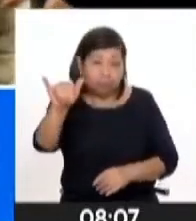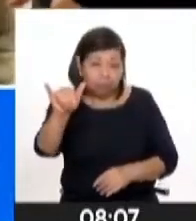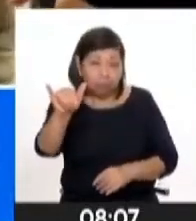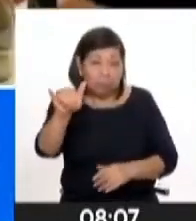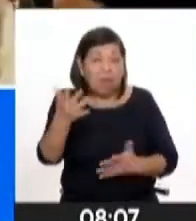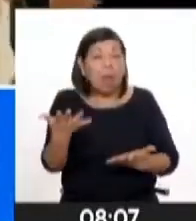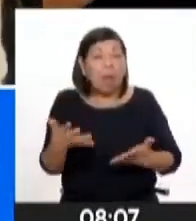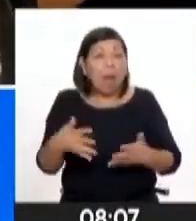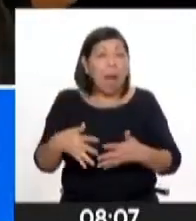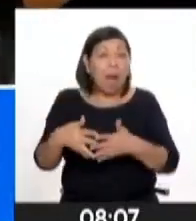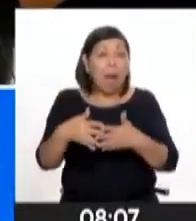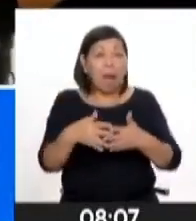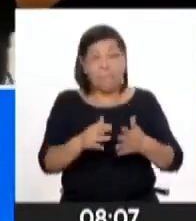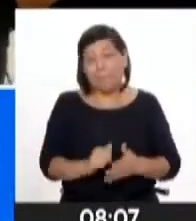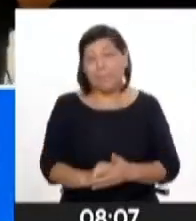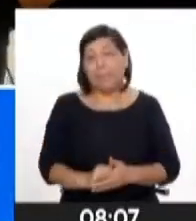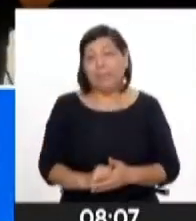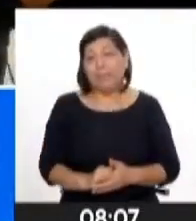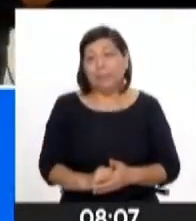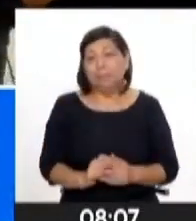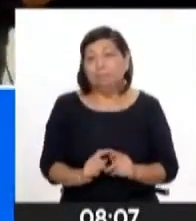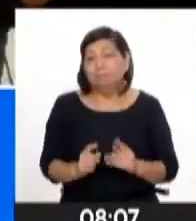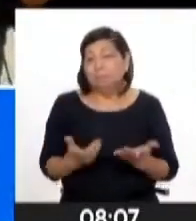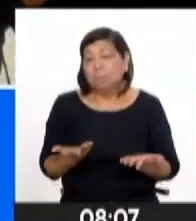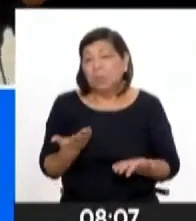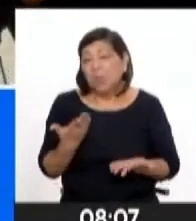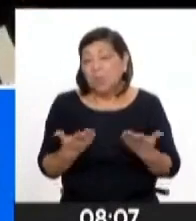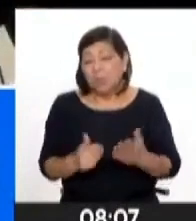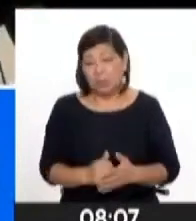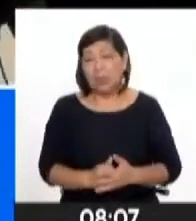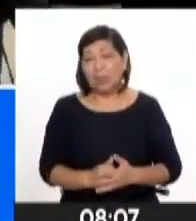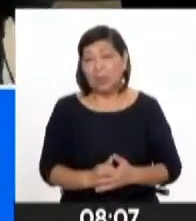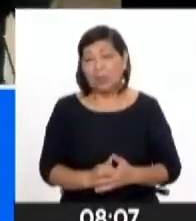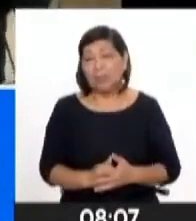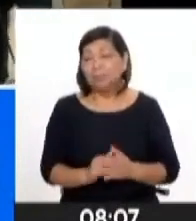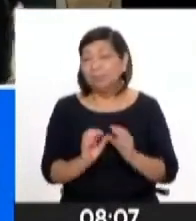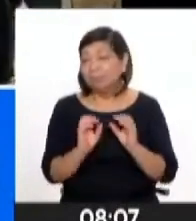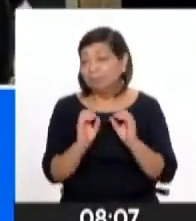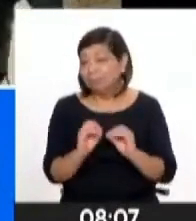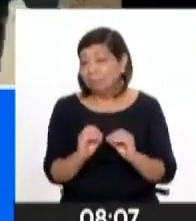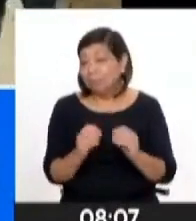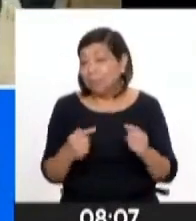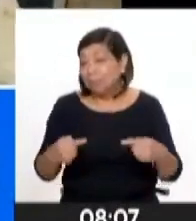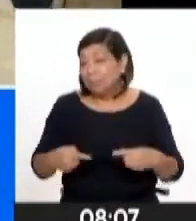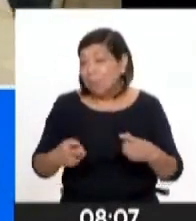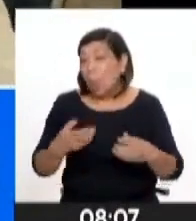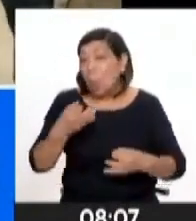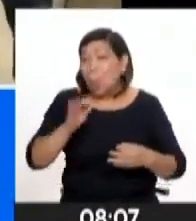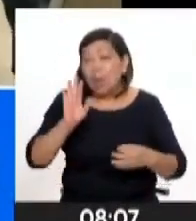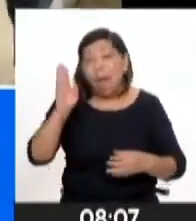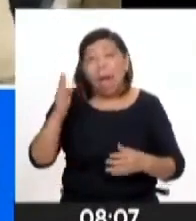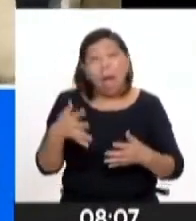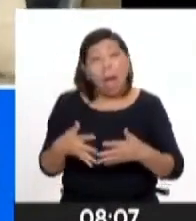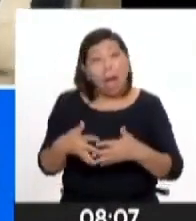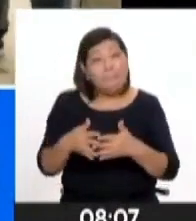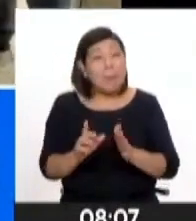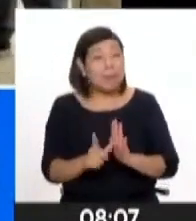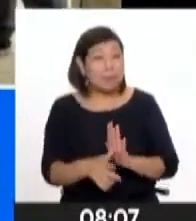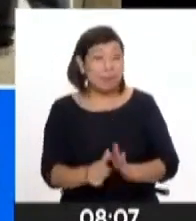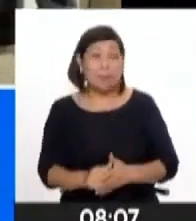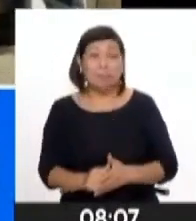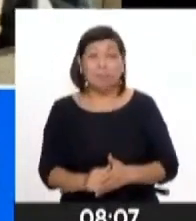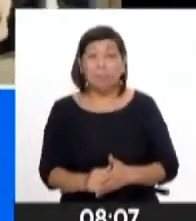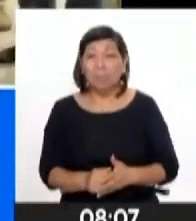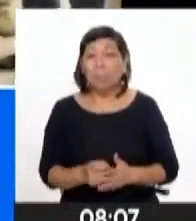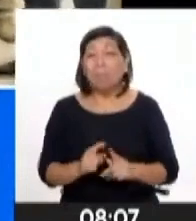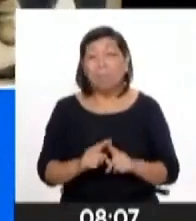sus compañeros de clase. Desapareció después de pasar una noche en una discoteca. Se le vio por última vez